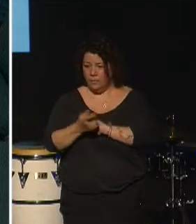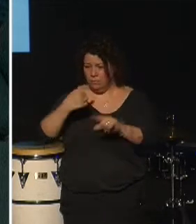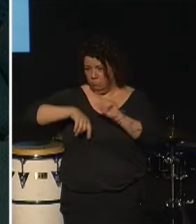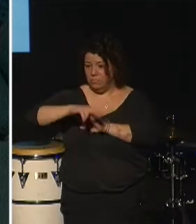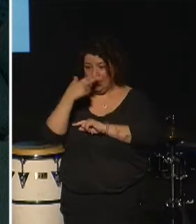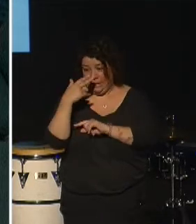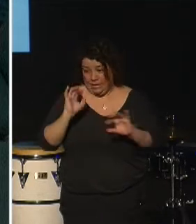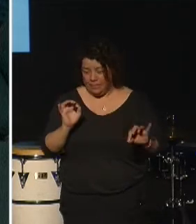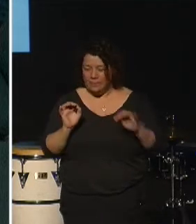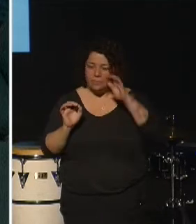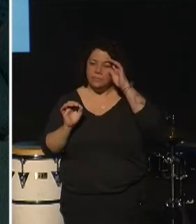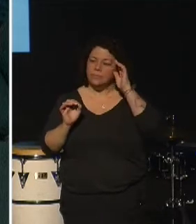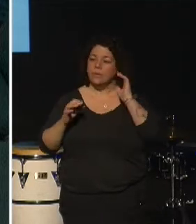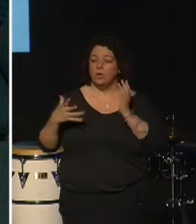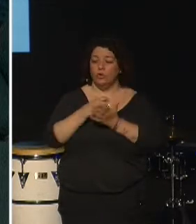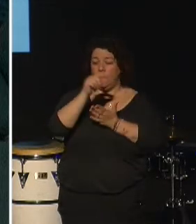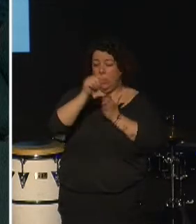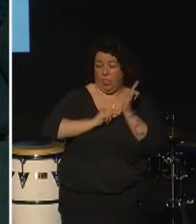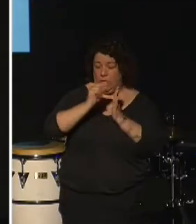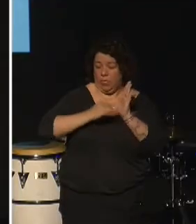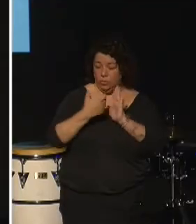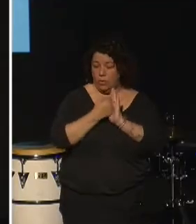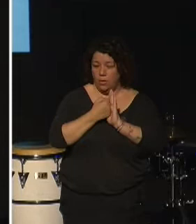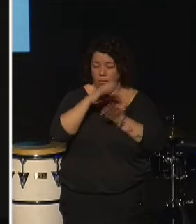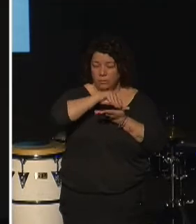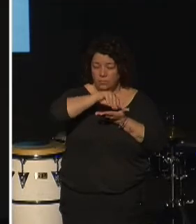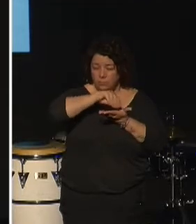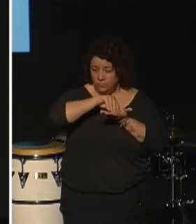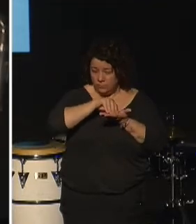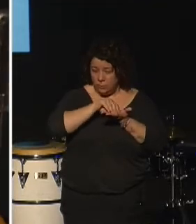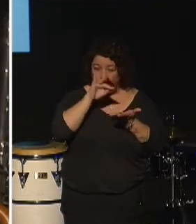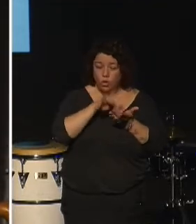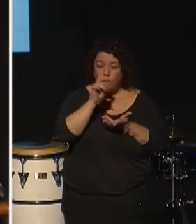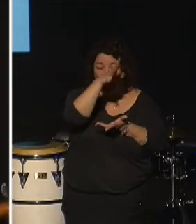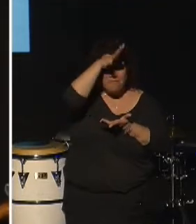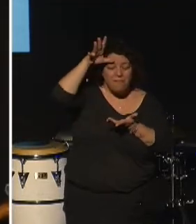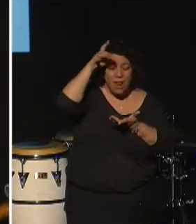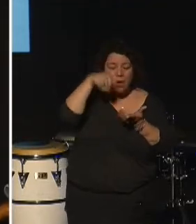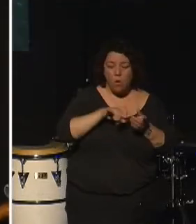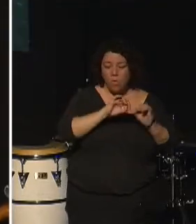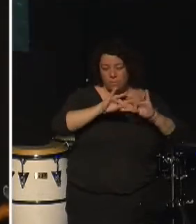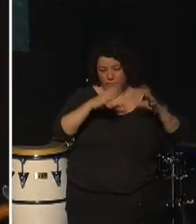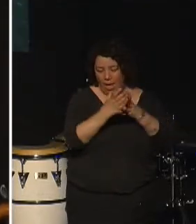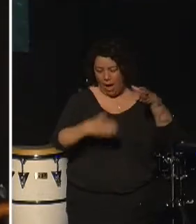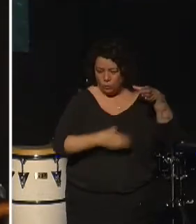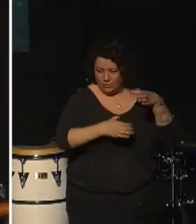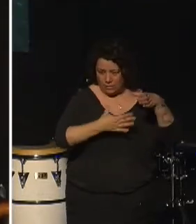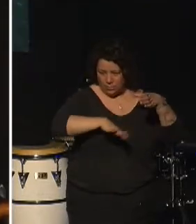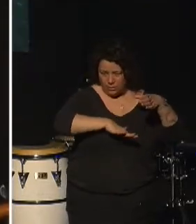interesa. Entonces, todo eso, todos esos datos se tienen que recoger durante el verano austral. ¿Qué